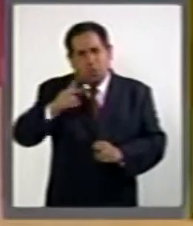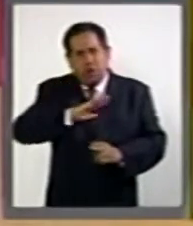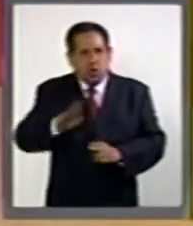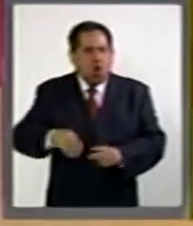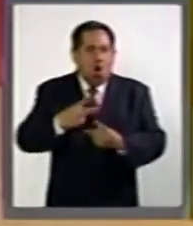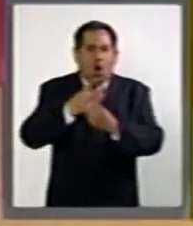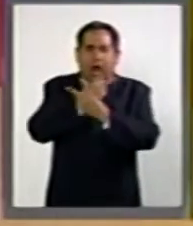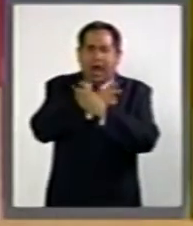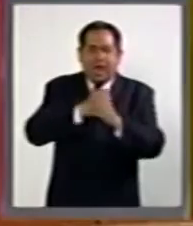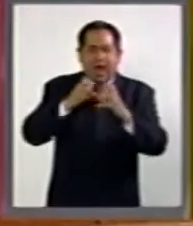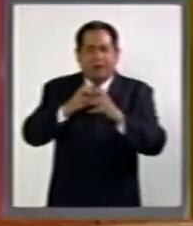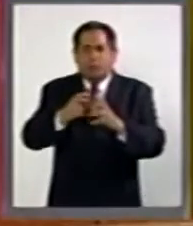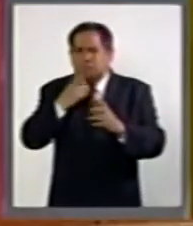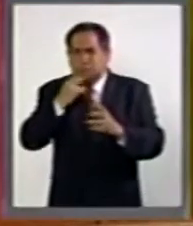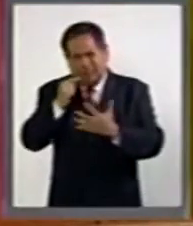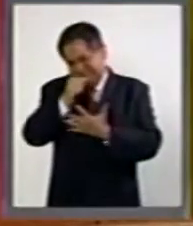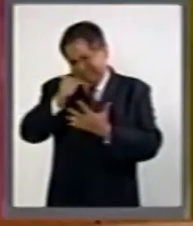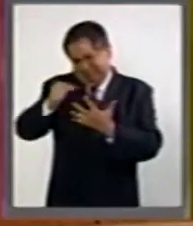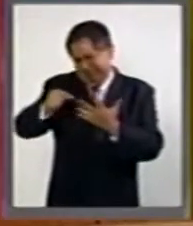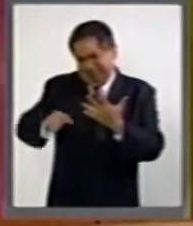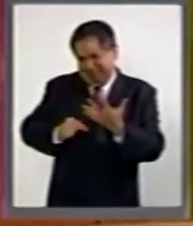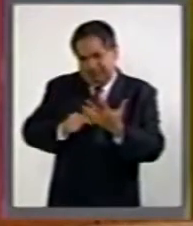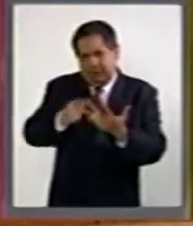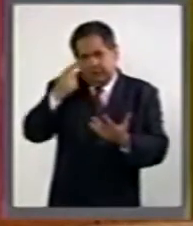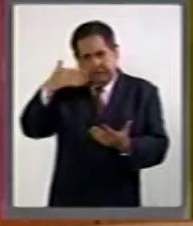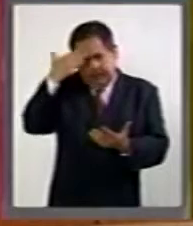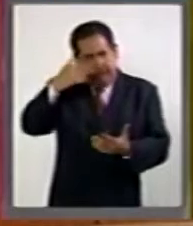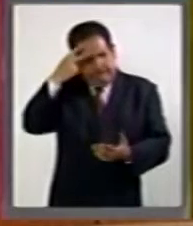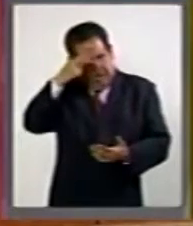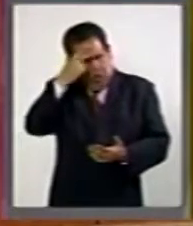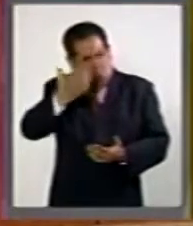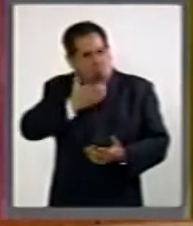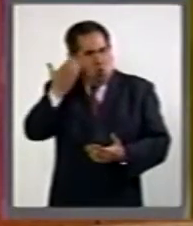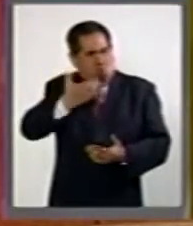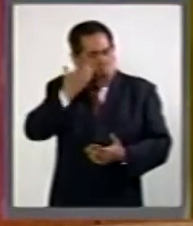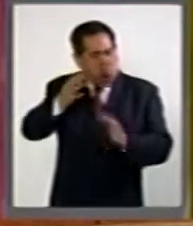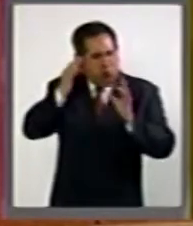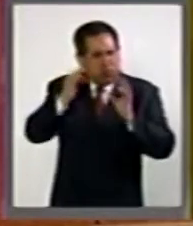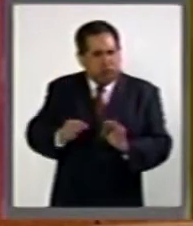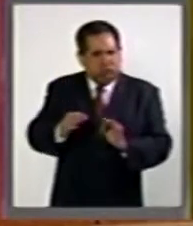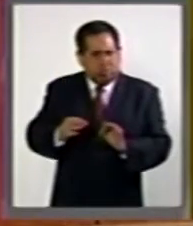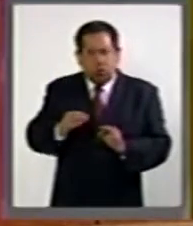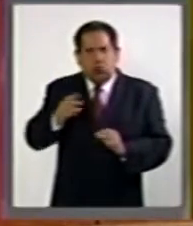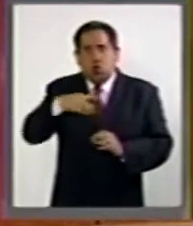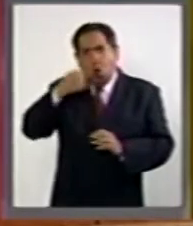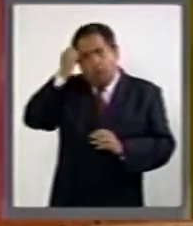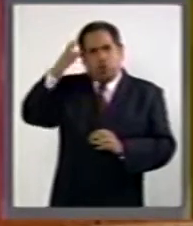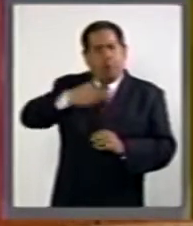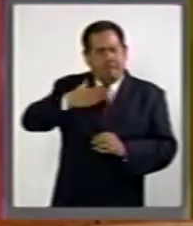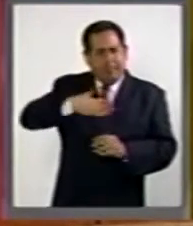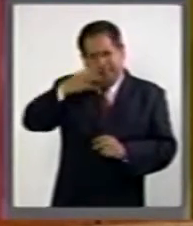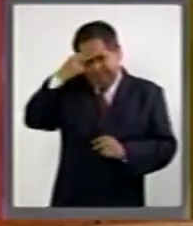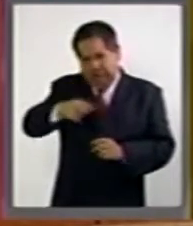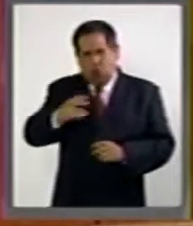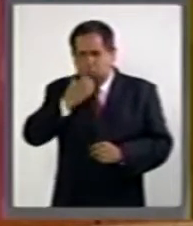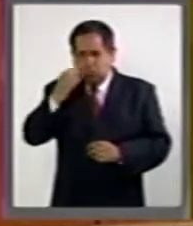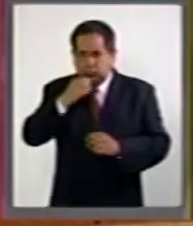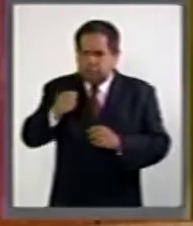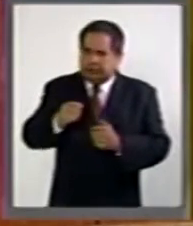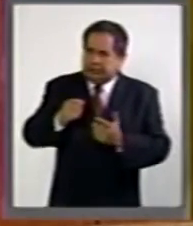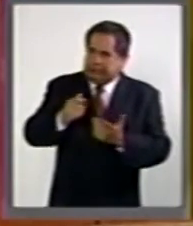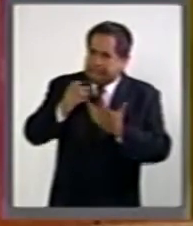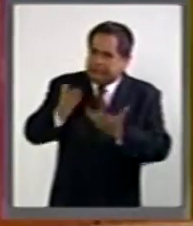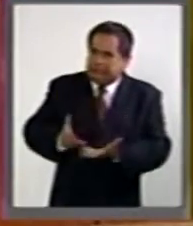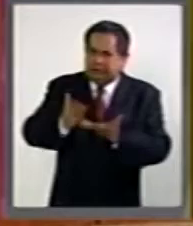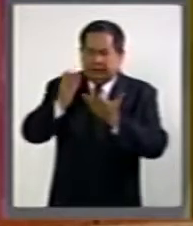calaveras de dulce, con todo eso que los mexicanos y las mexicanas que no olvidan sus tradiciones lo hacen y recuperan el